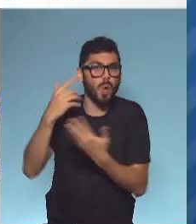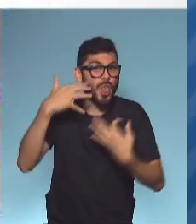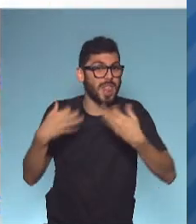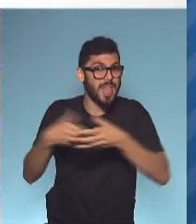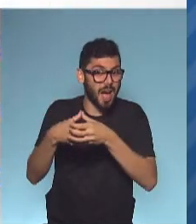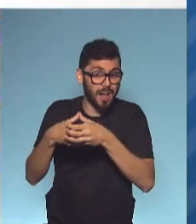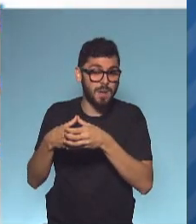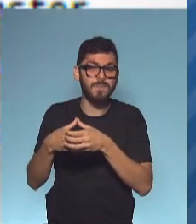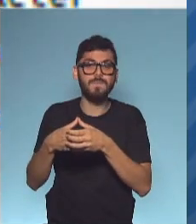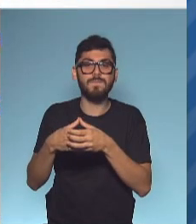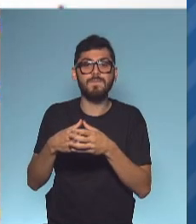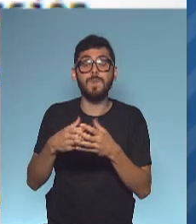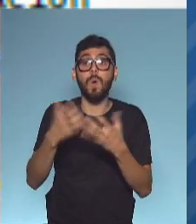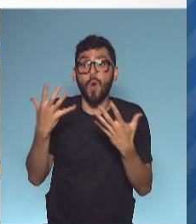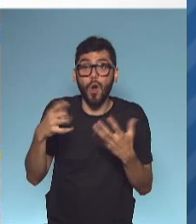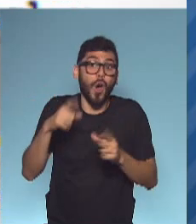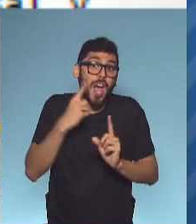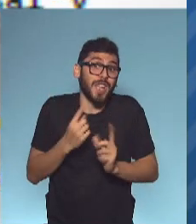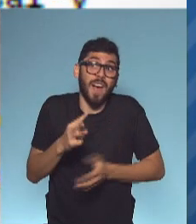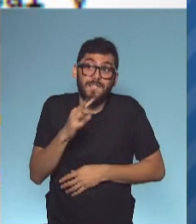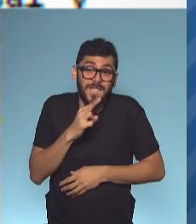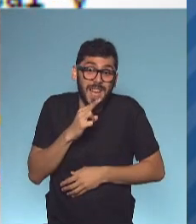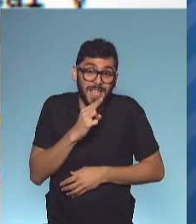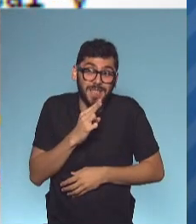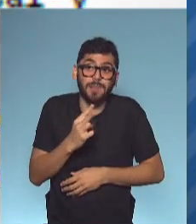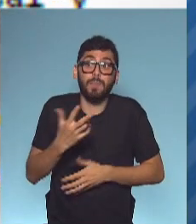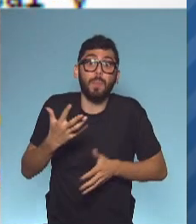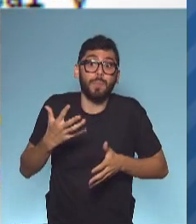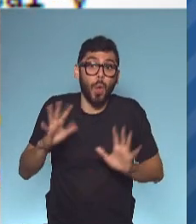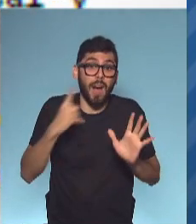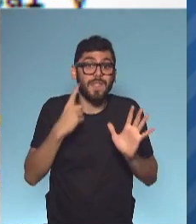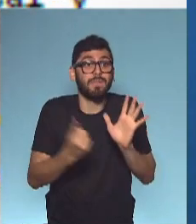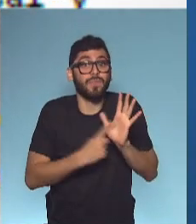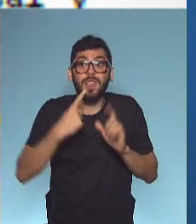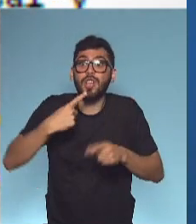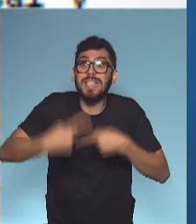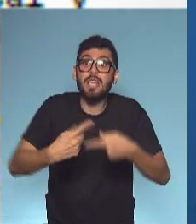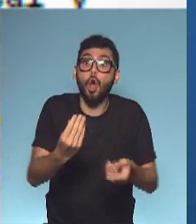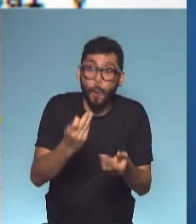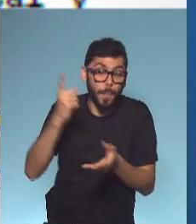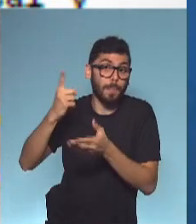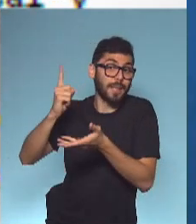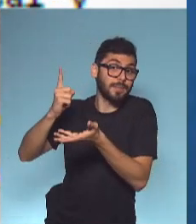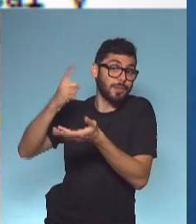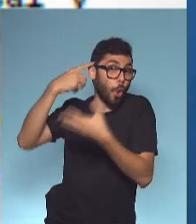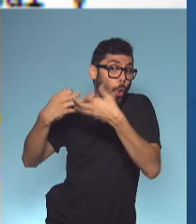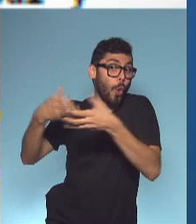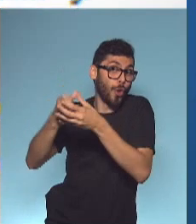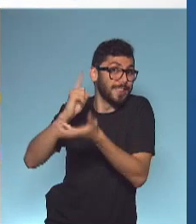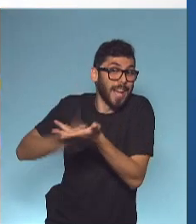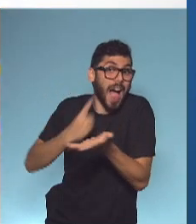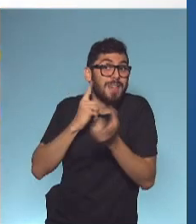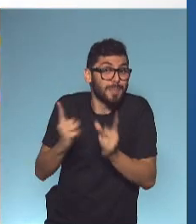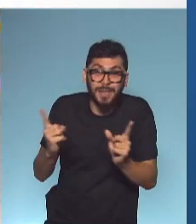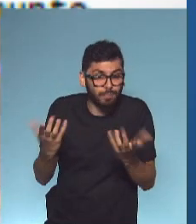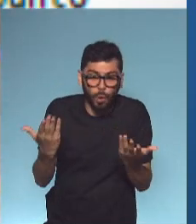clases temporales. Bueno, ese día probablemente también haya definiciones de cómo sigue esto. Pero en esta resolución que estamos viendo